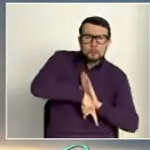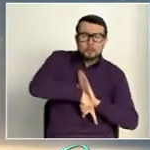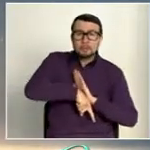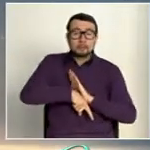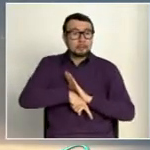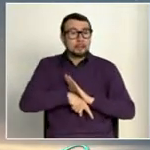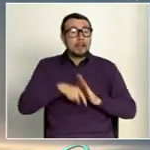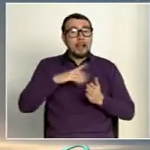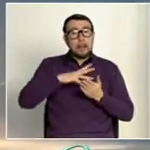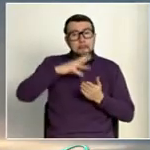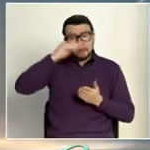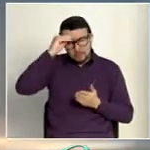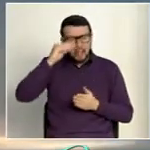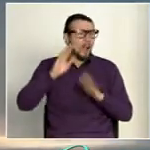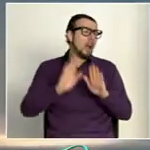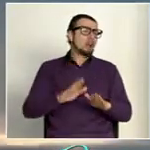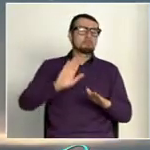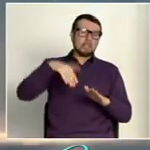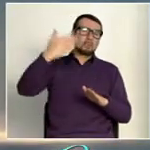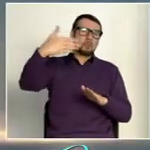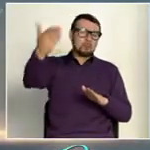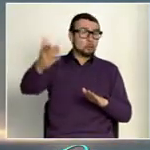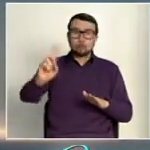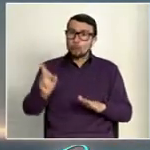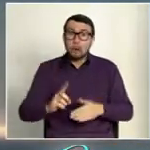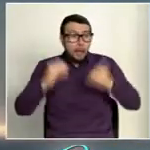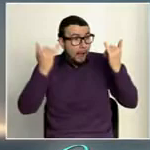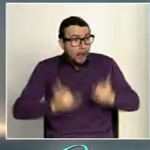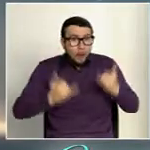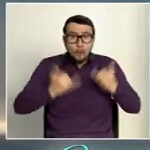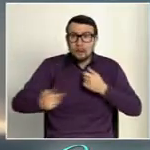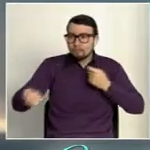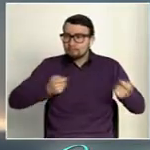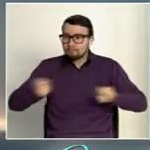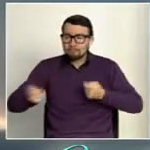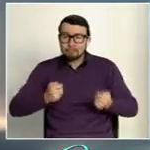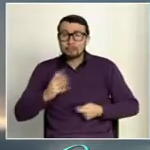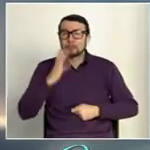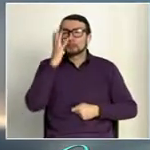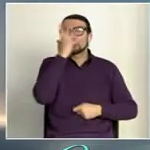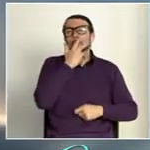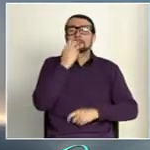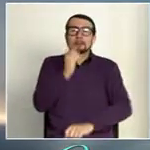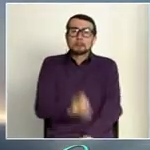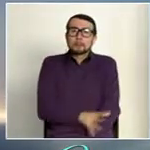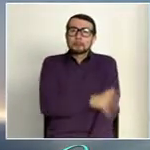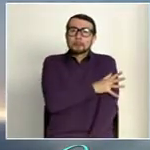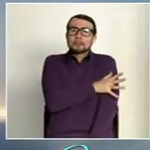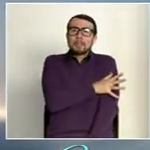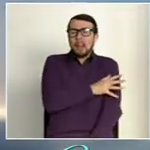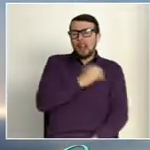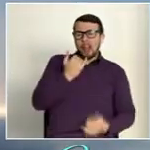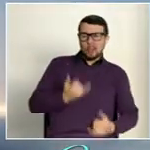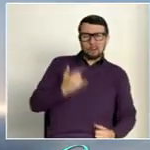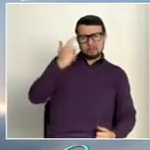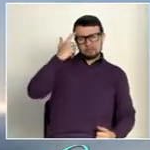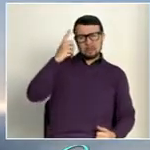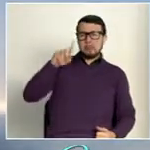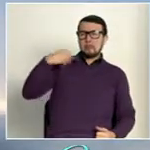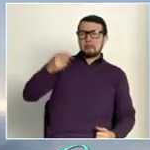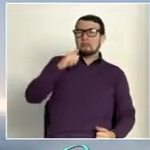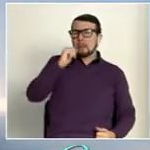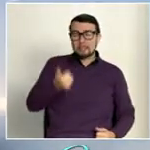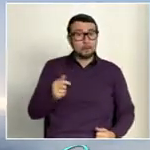a no posponer las emociones más lindas de la vida pensando en que si no es hoy, será mañana. Tu